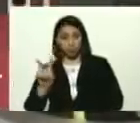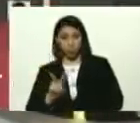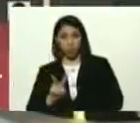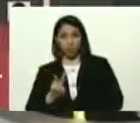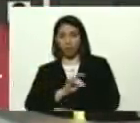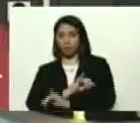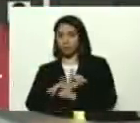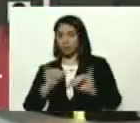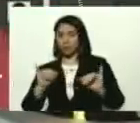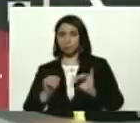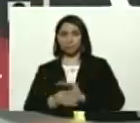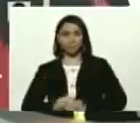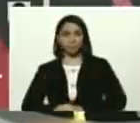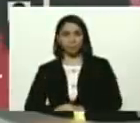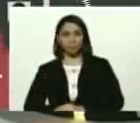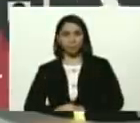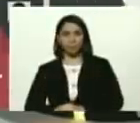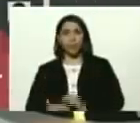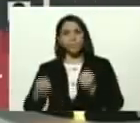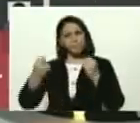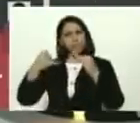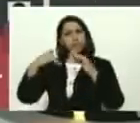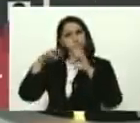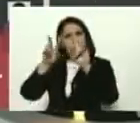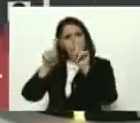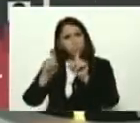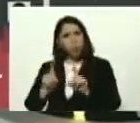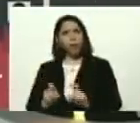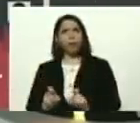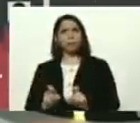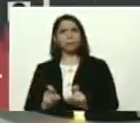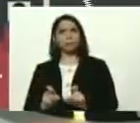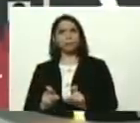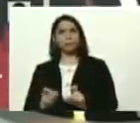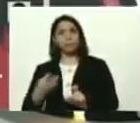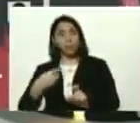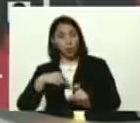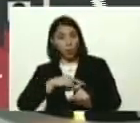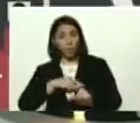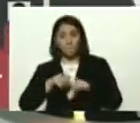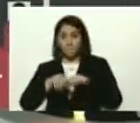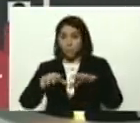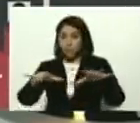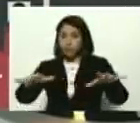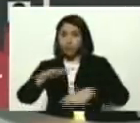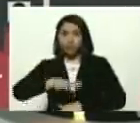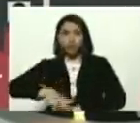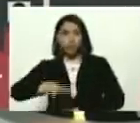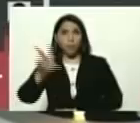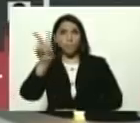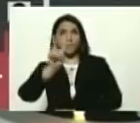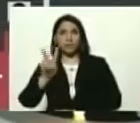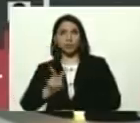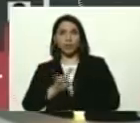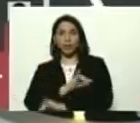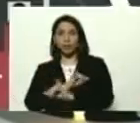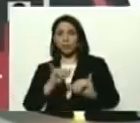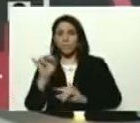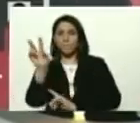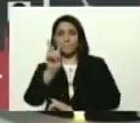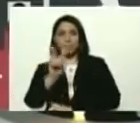ya en el número de pruebas estamos desplegados a nivel nacional. Ya